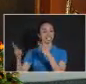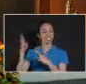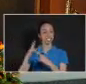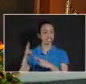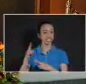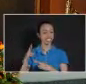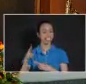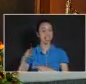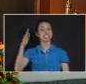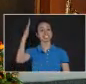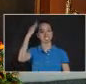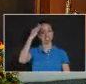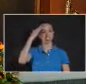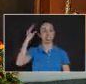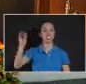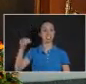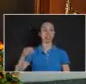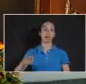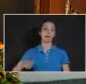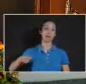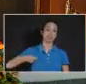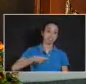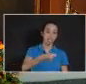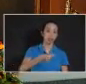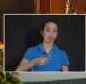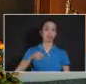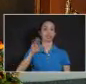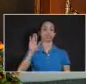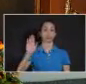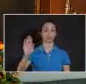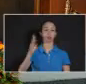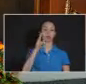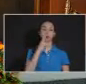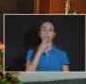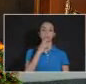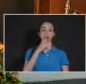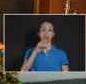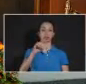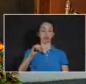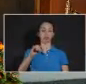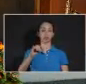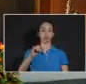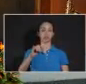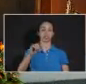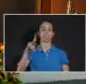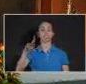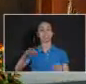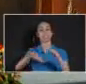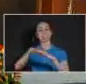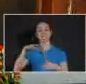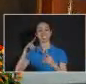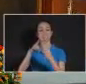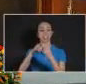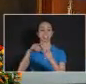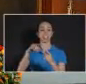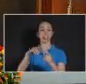llegó a hablar con David y que se fue en paz. Y entonces sale detrás de él, lo engaña y junto